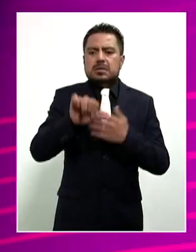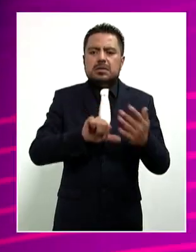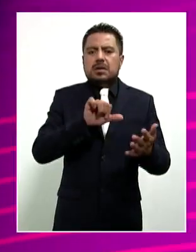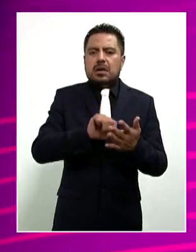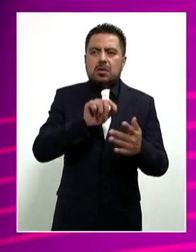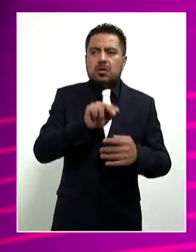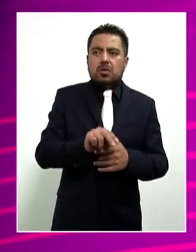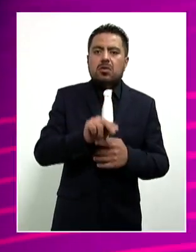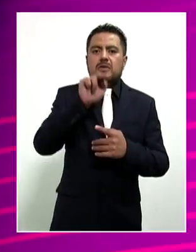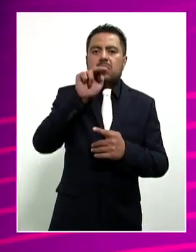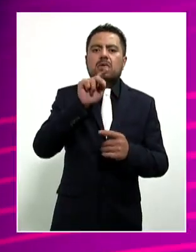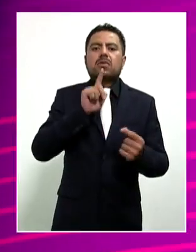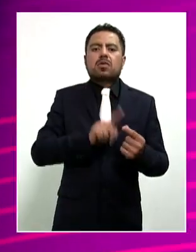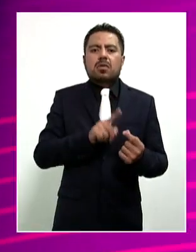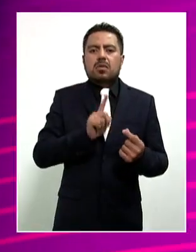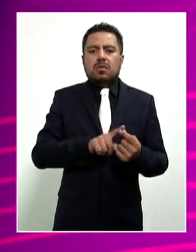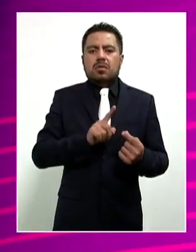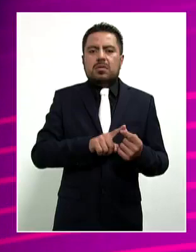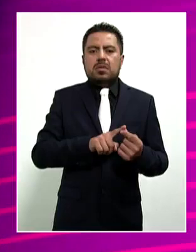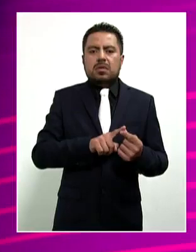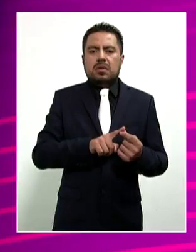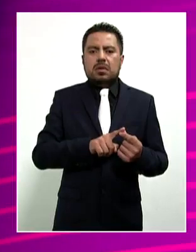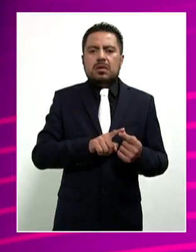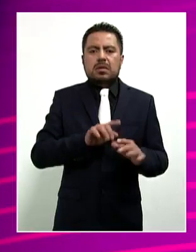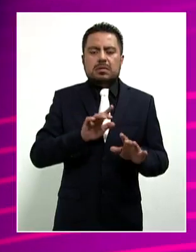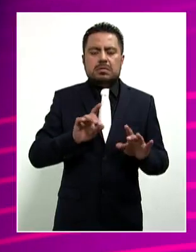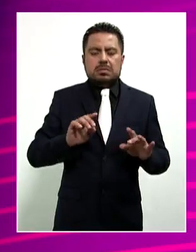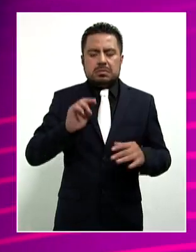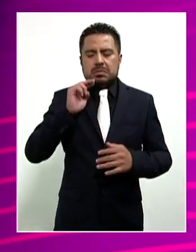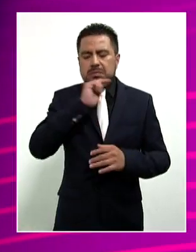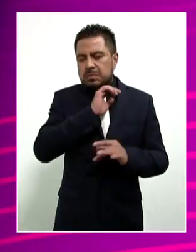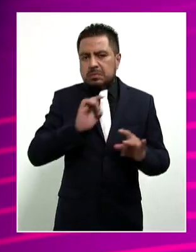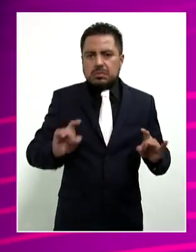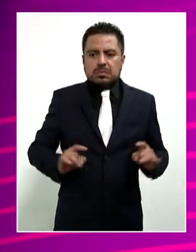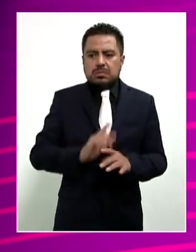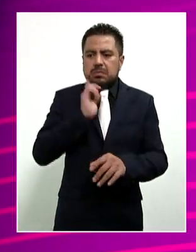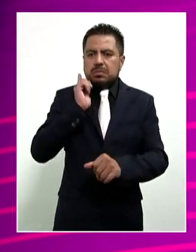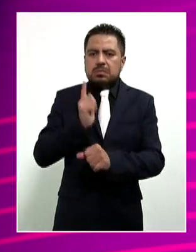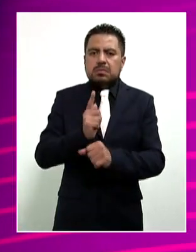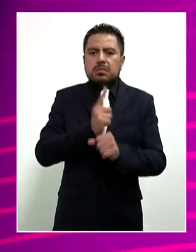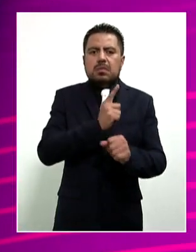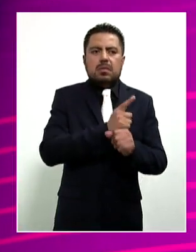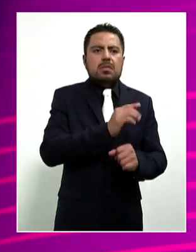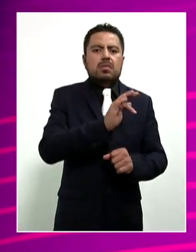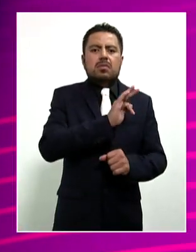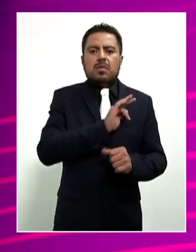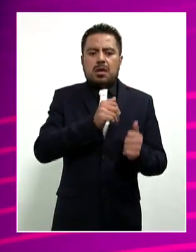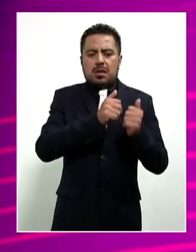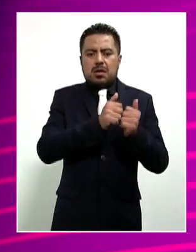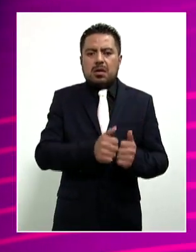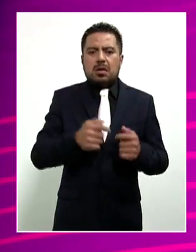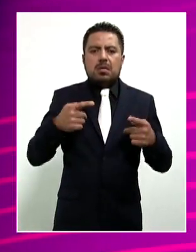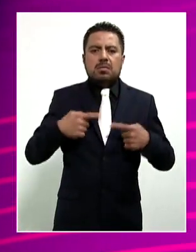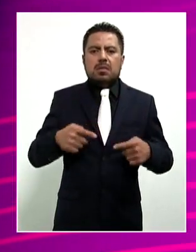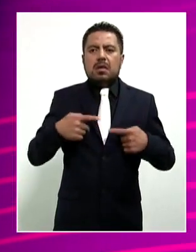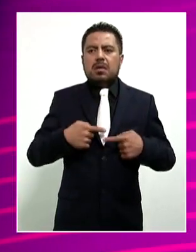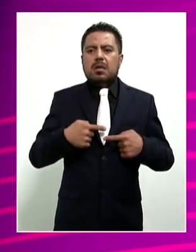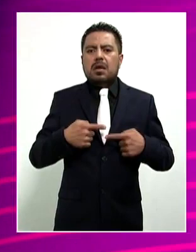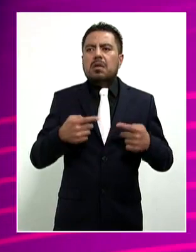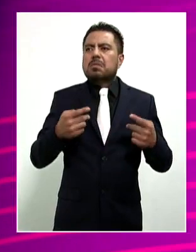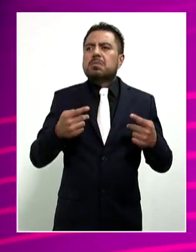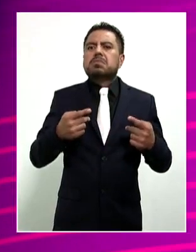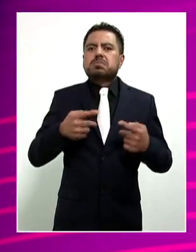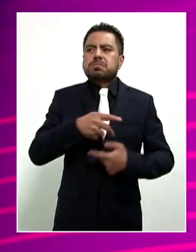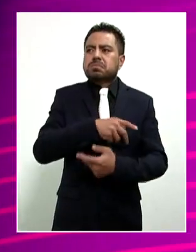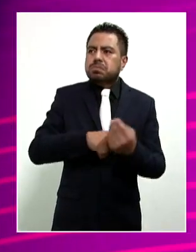norte, donde muy rápidamente vemos que se pueden integrar las personas en el mercado